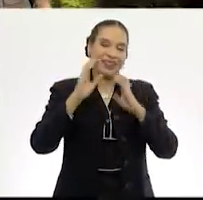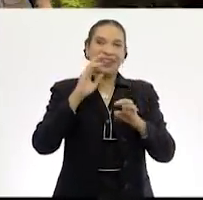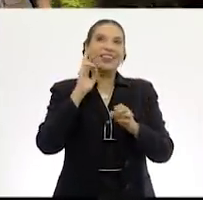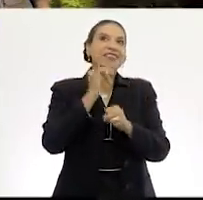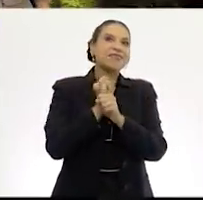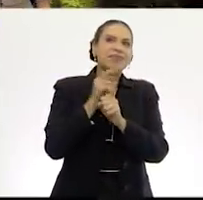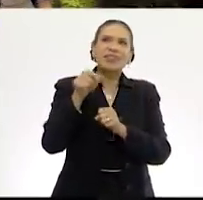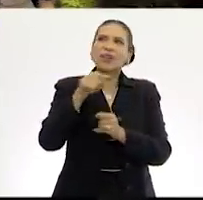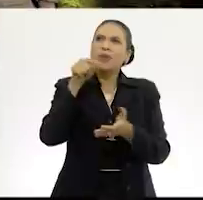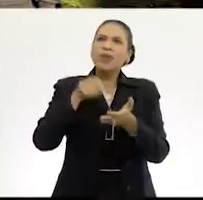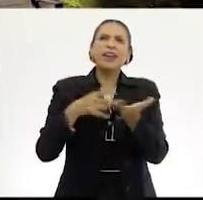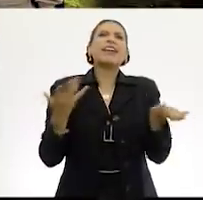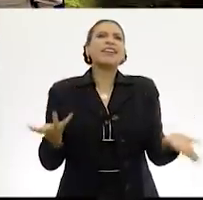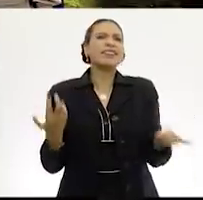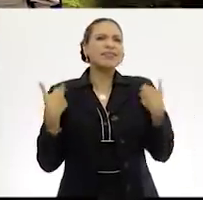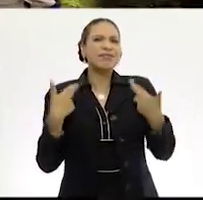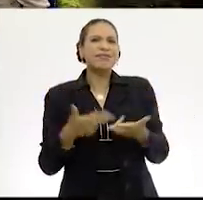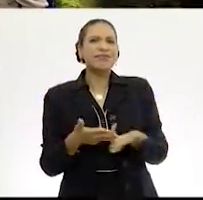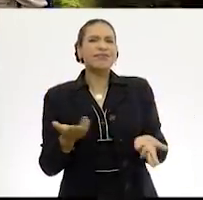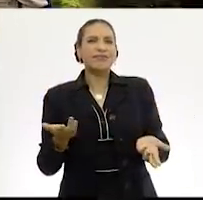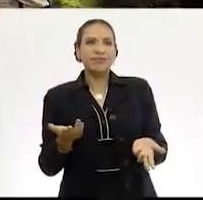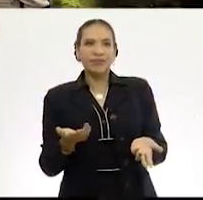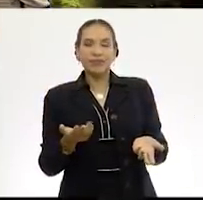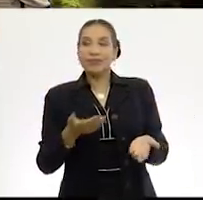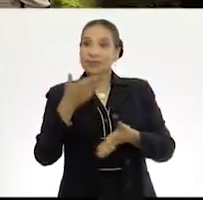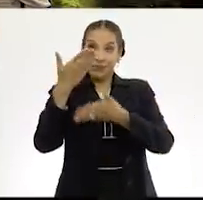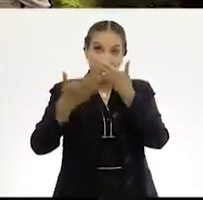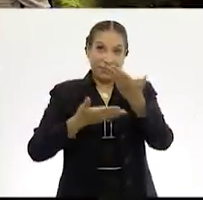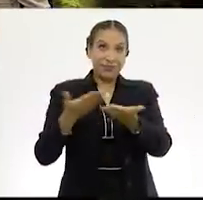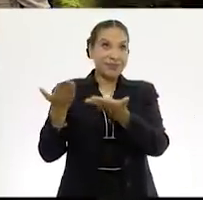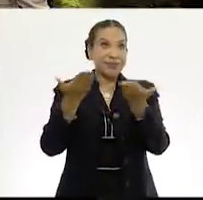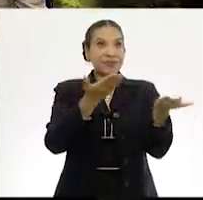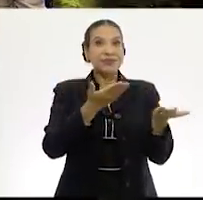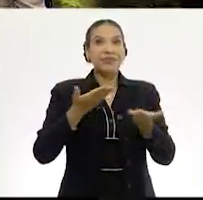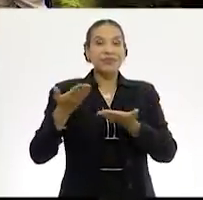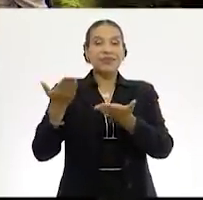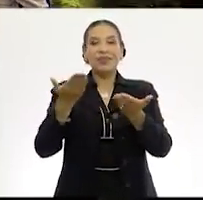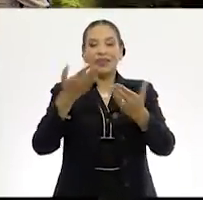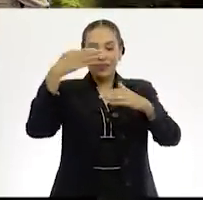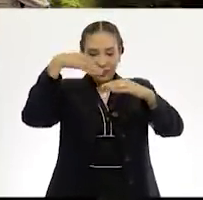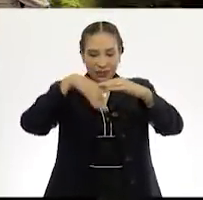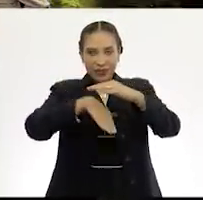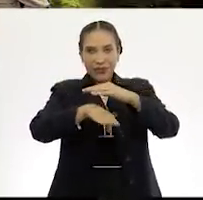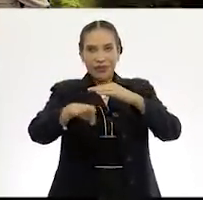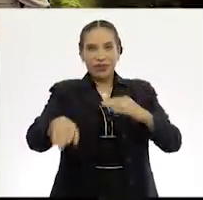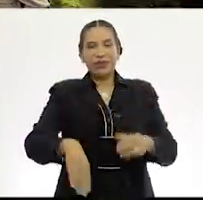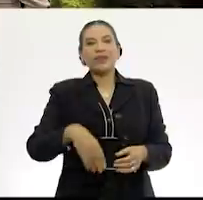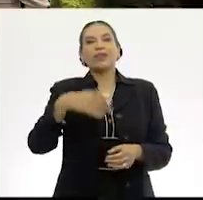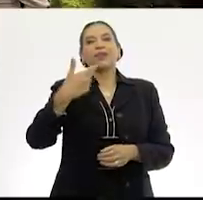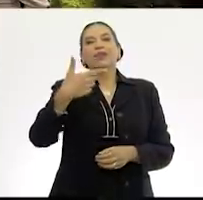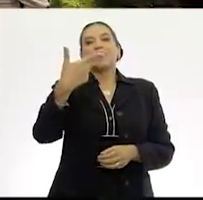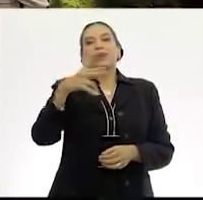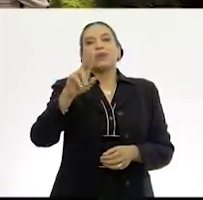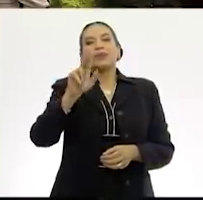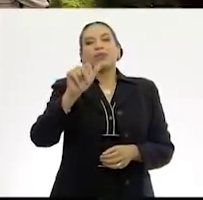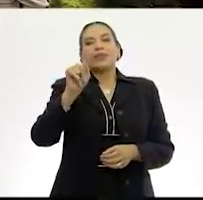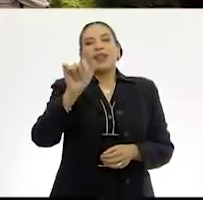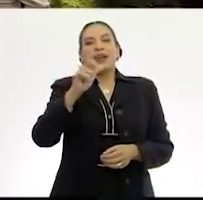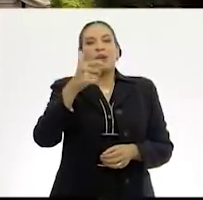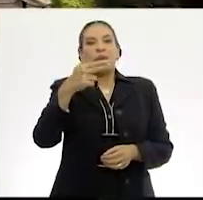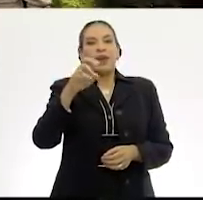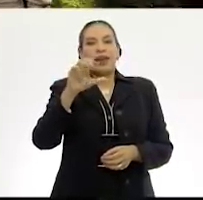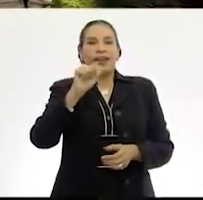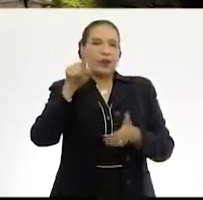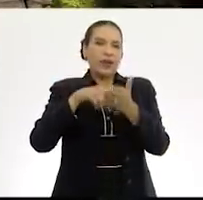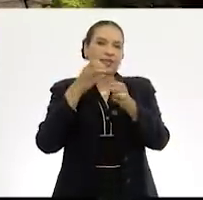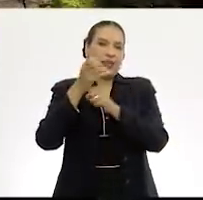¿qué es este lugar? Pues les presento las grutas de Juxtlahuaca en el estado de Guerrero.